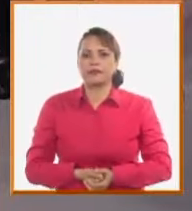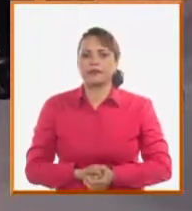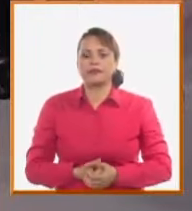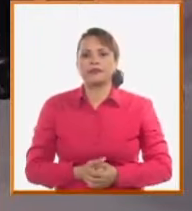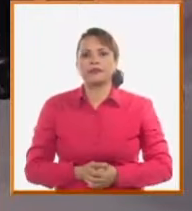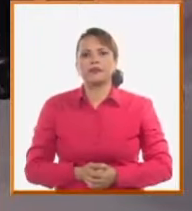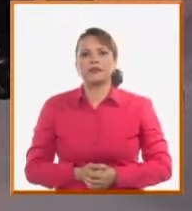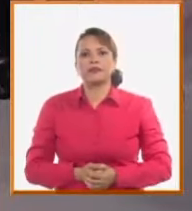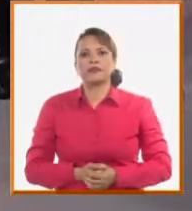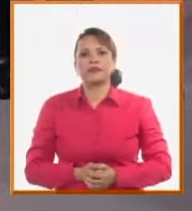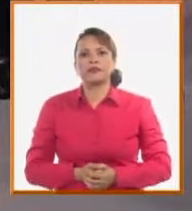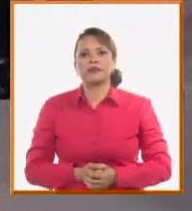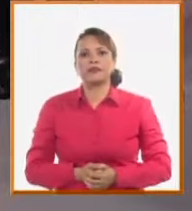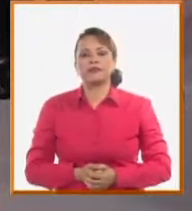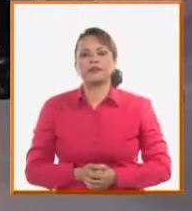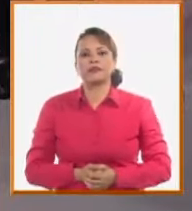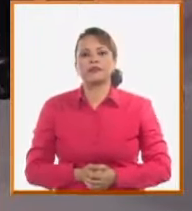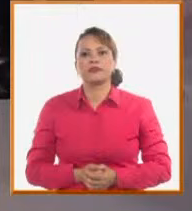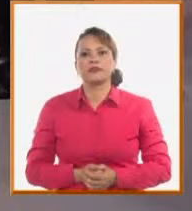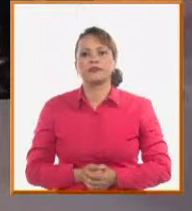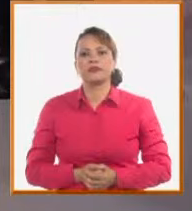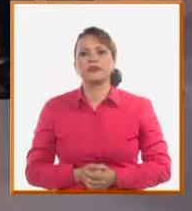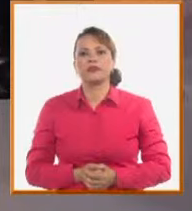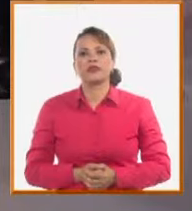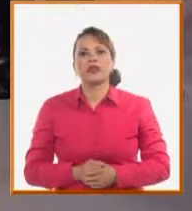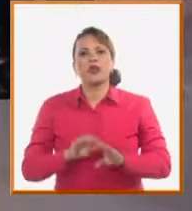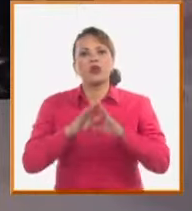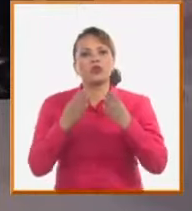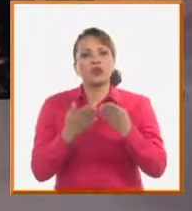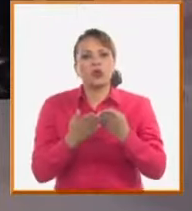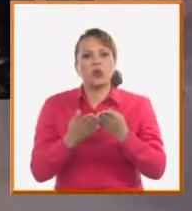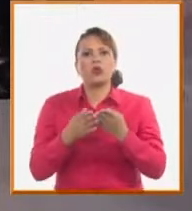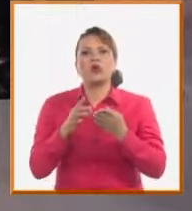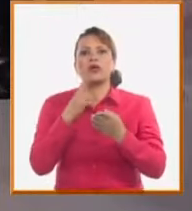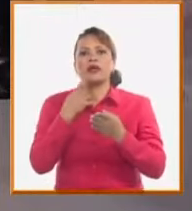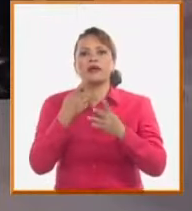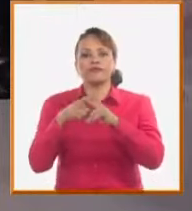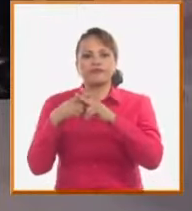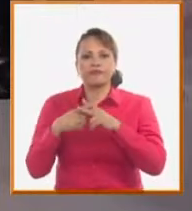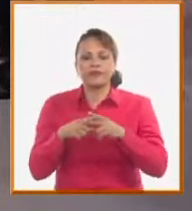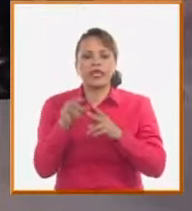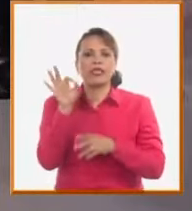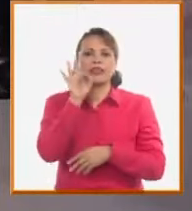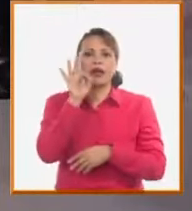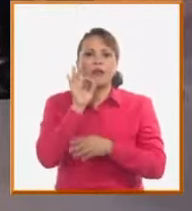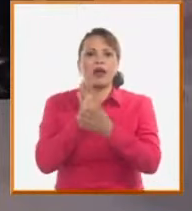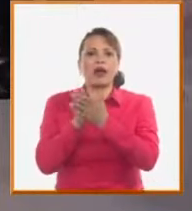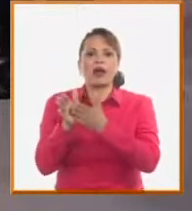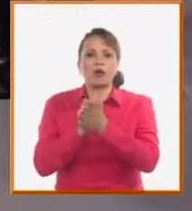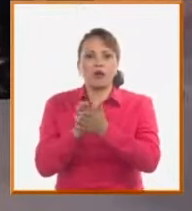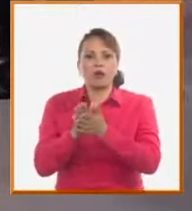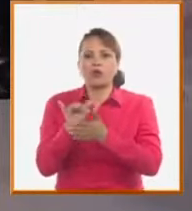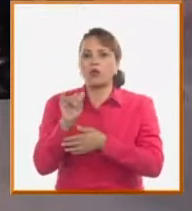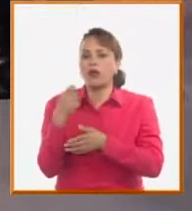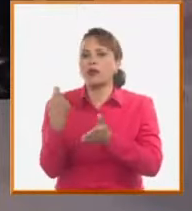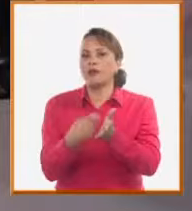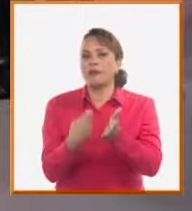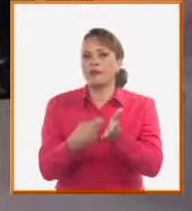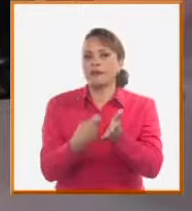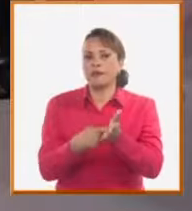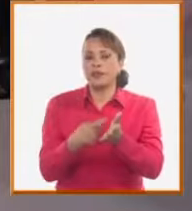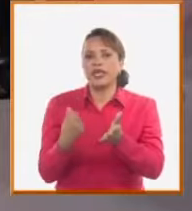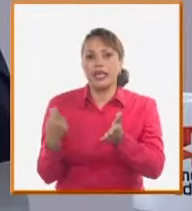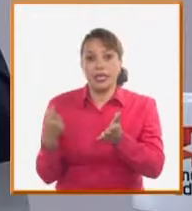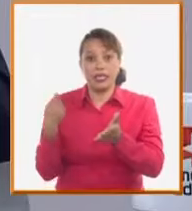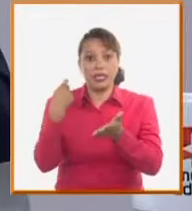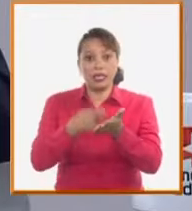se tuvo en cuenta toda la infraestructura tabacalera, la recuperación de la infraestructura tabacalera que contó con el financiamiento para poder